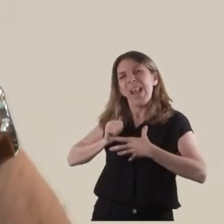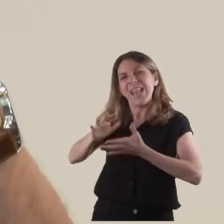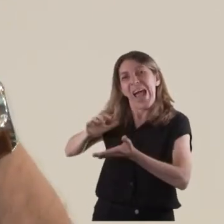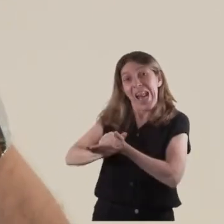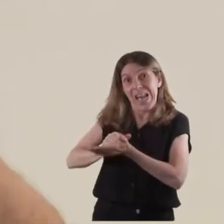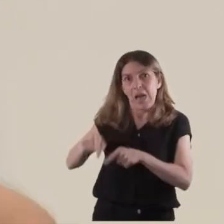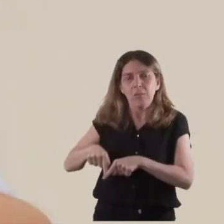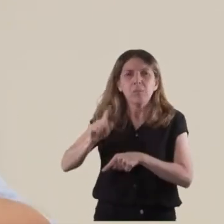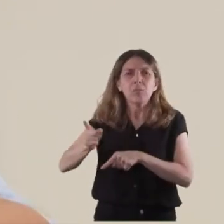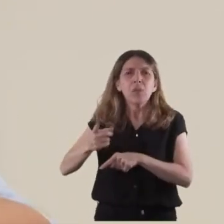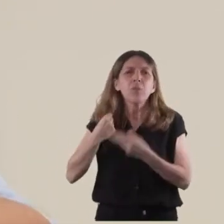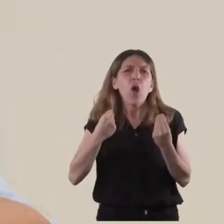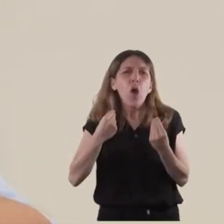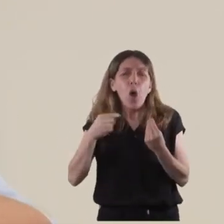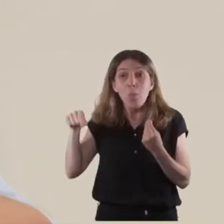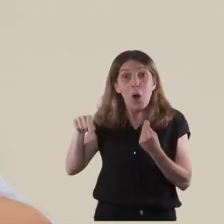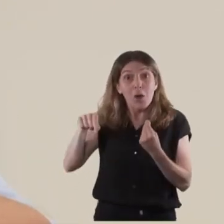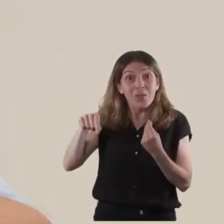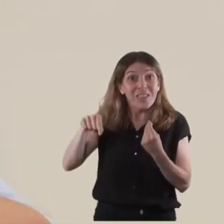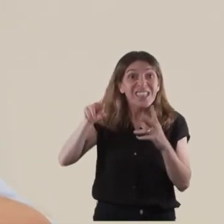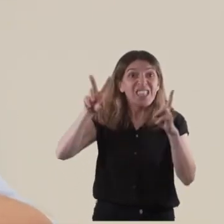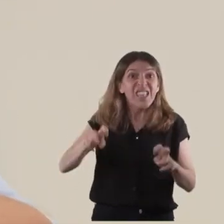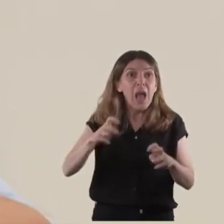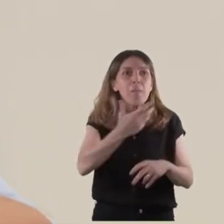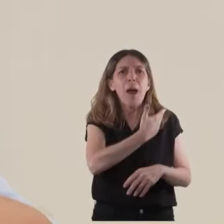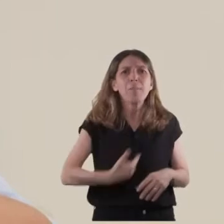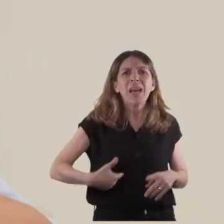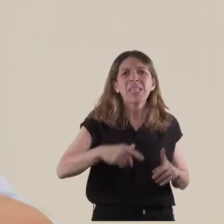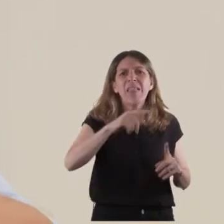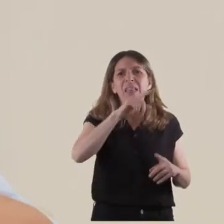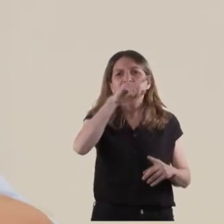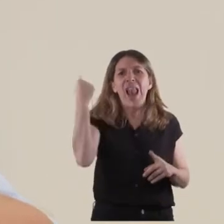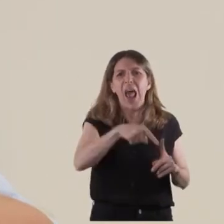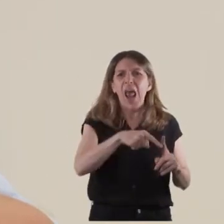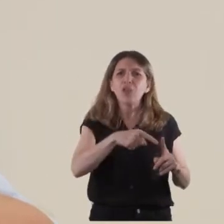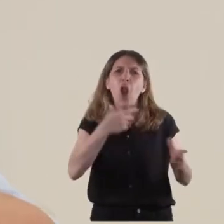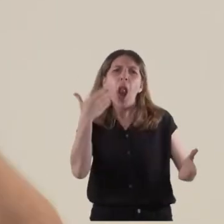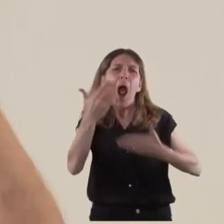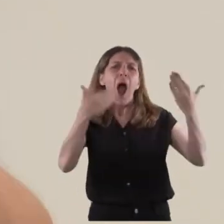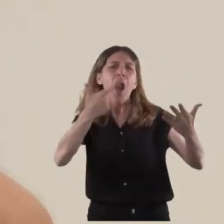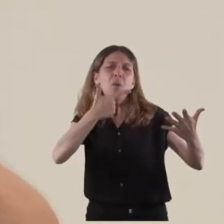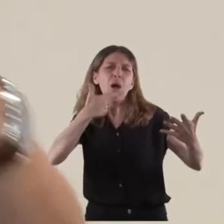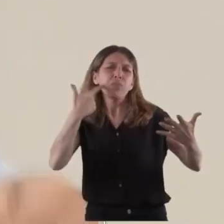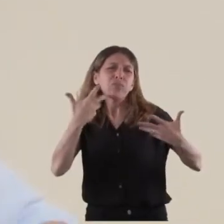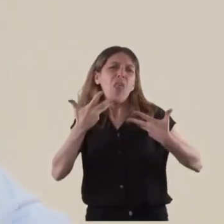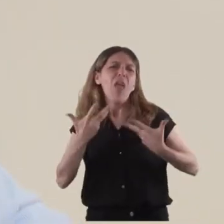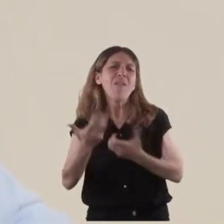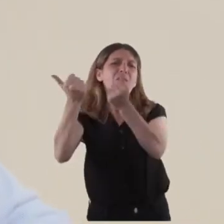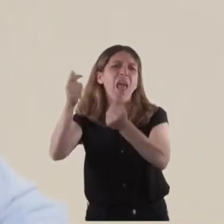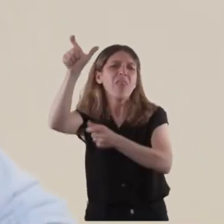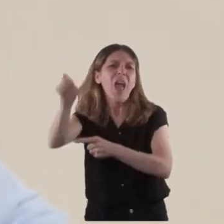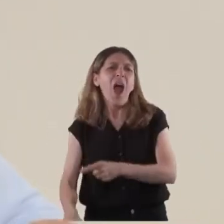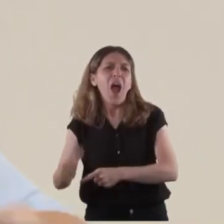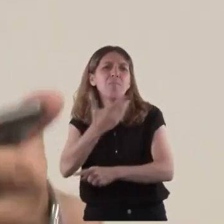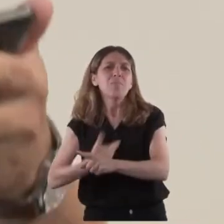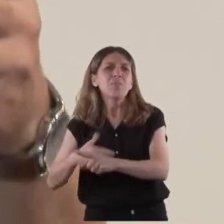cómo encaja esto a partir de los elogios del presidente de la nación al régimen comunista chino y le voy a leer textual la